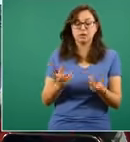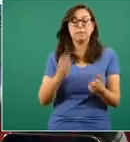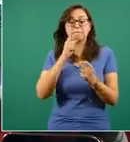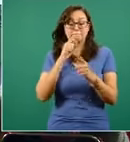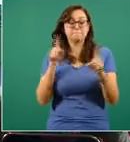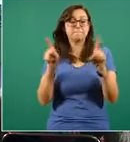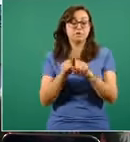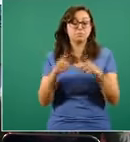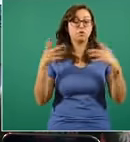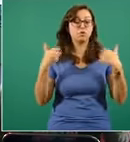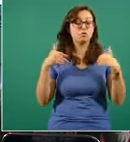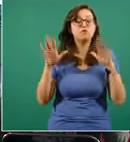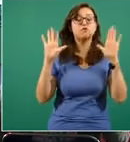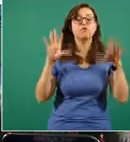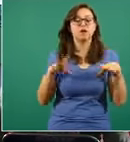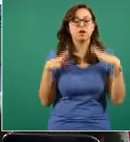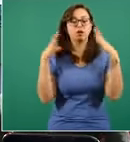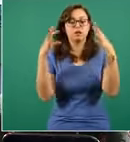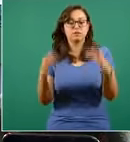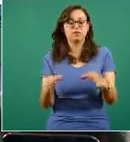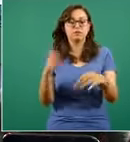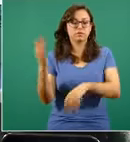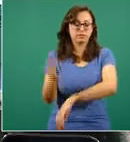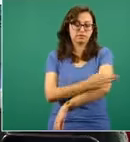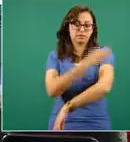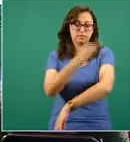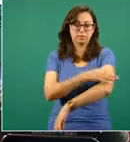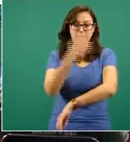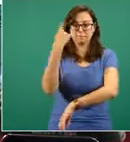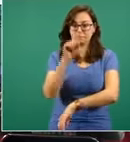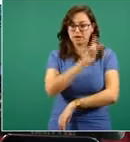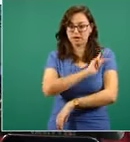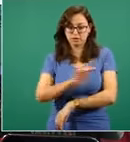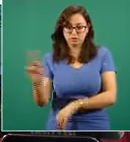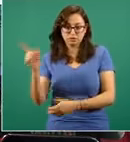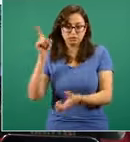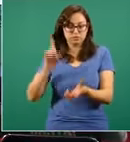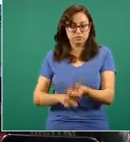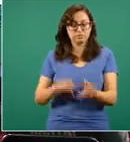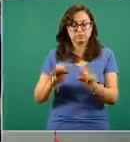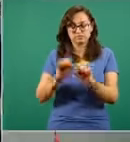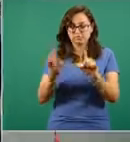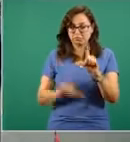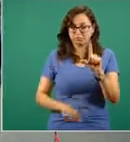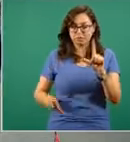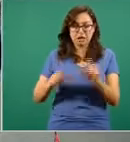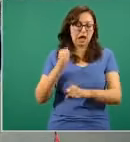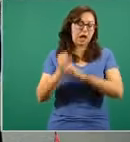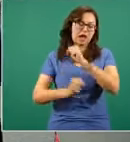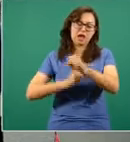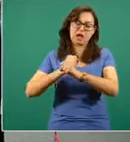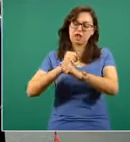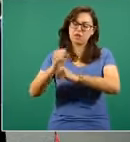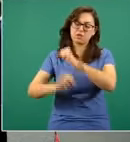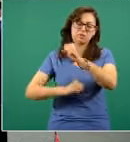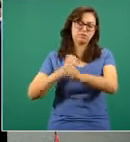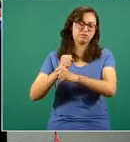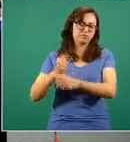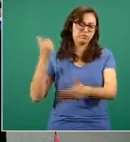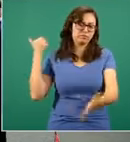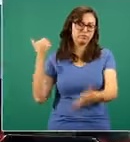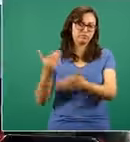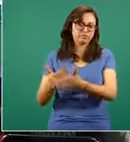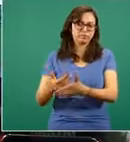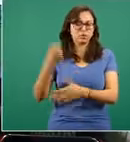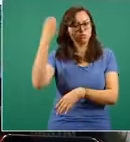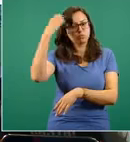fundador del programa de vacunación universal en México y ha tenido toda una serie de años contribuyendo a las